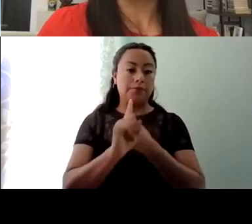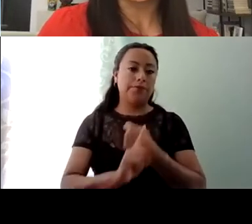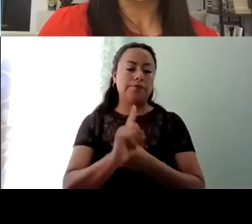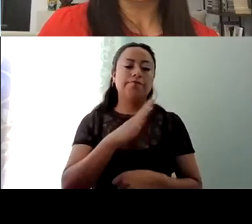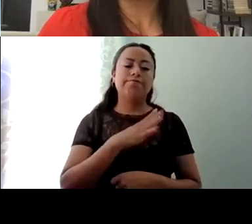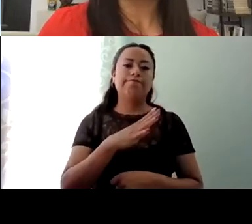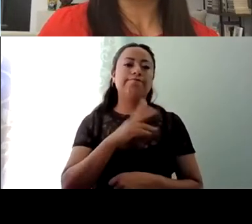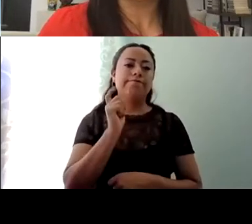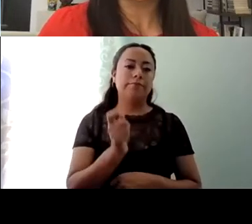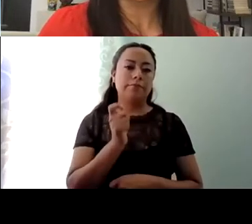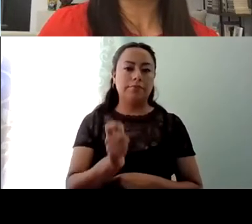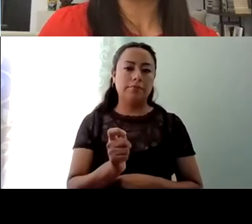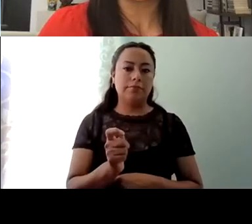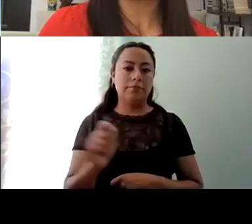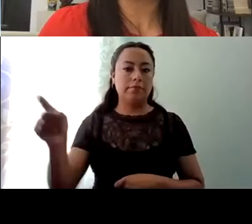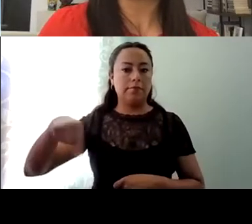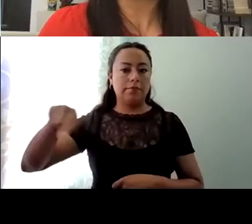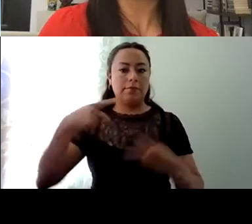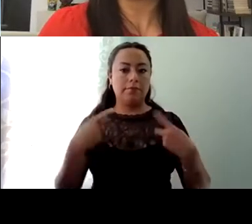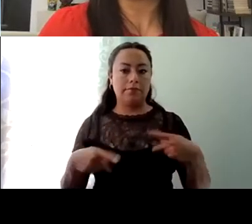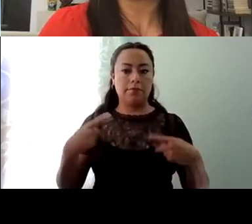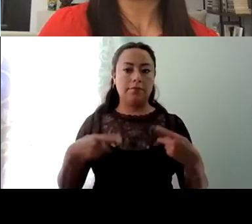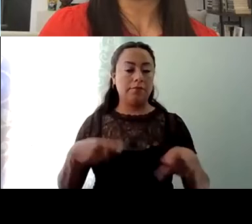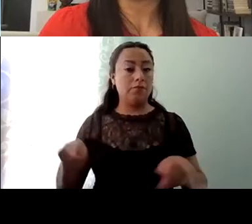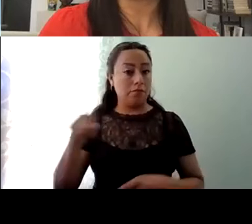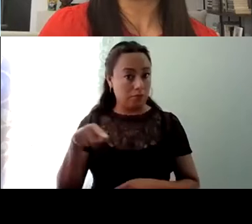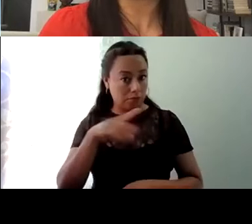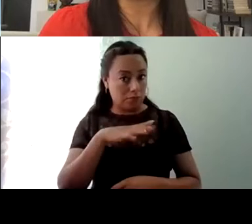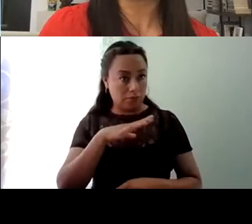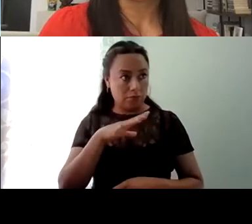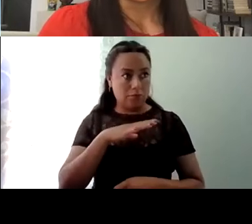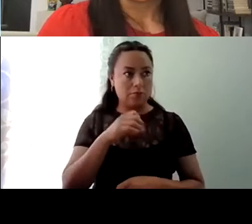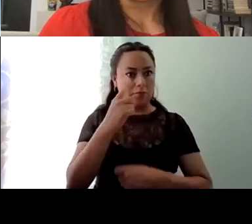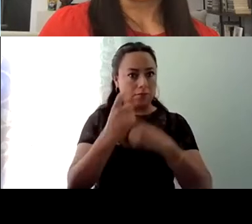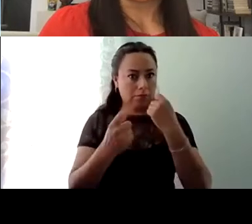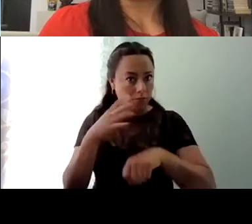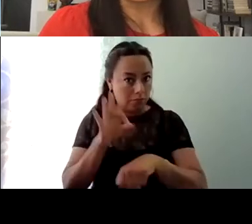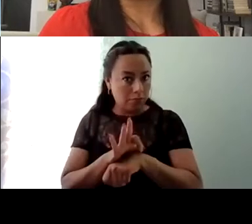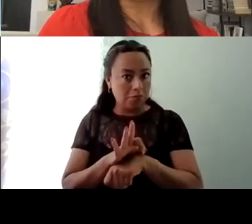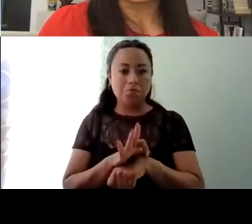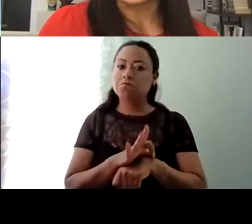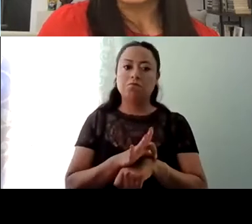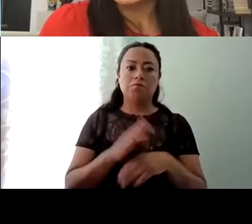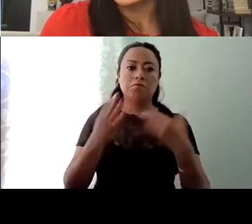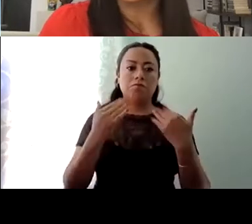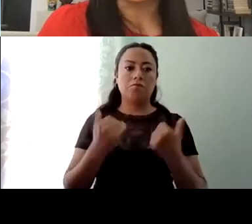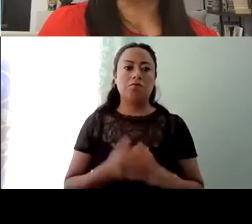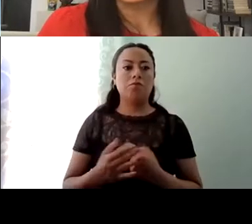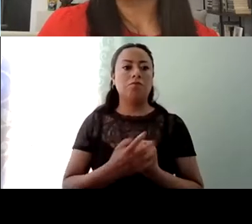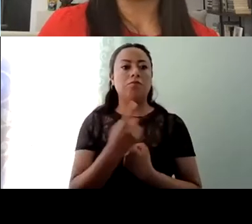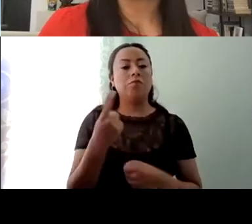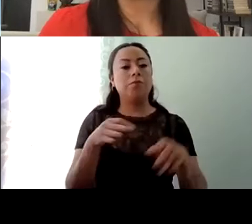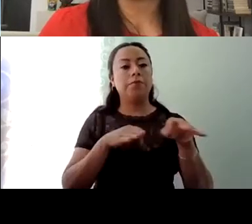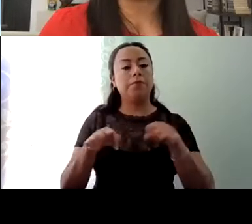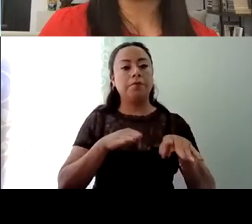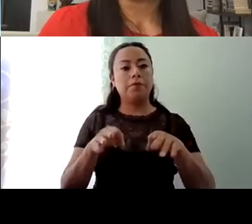al respecto es que son personas que no van a tener ningún tipo de protección derivado del trabajo que hayan realizado